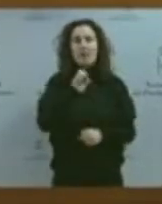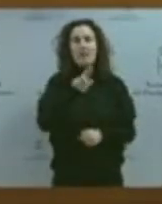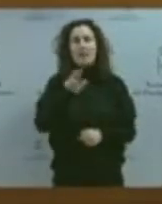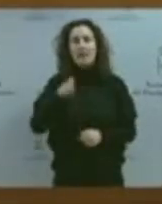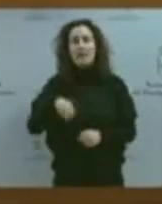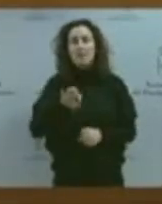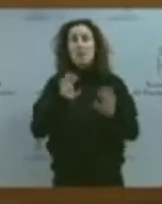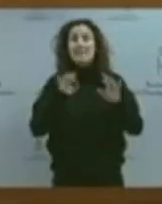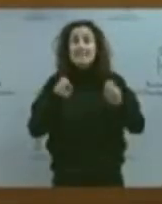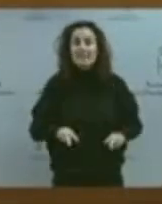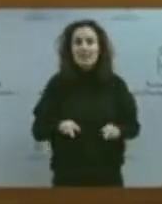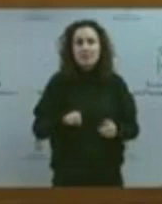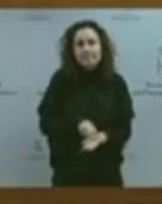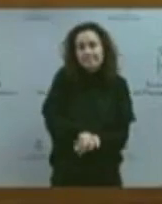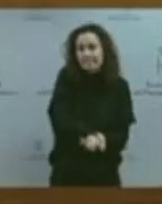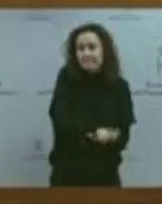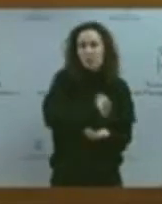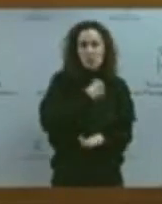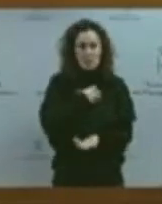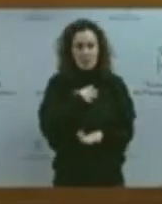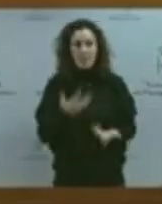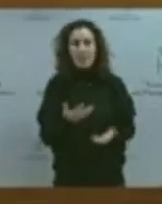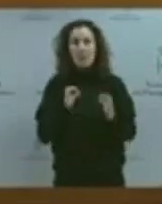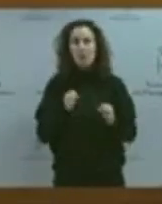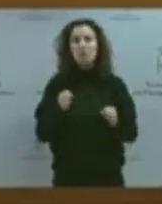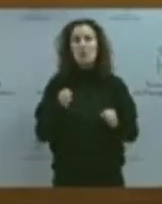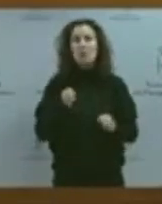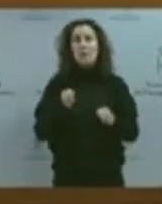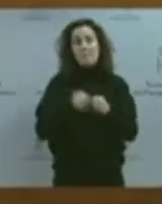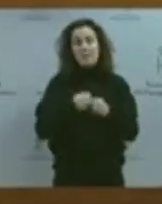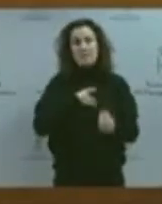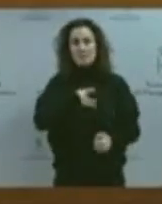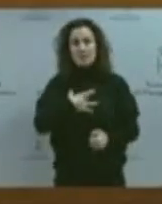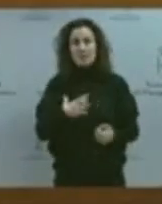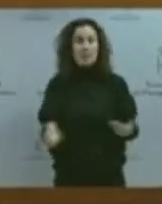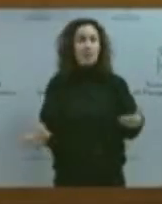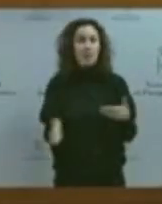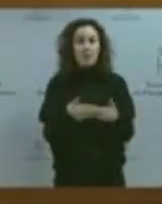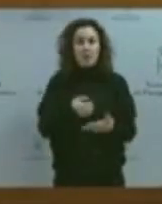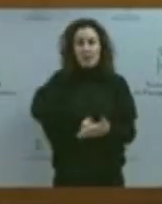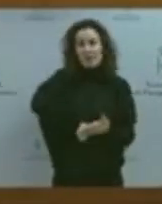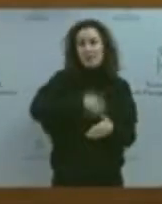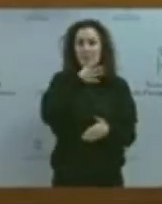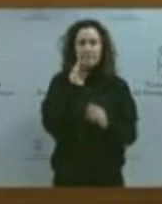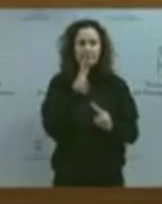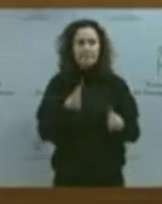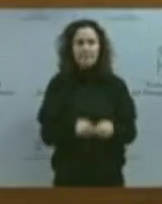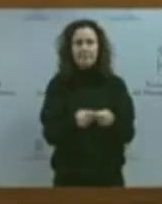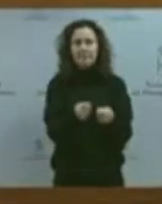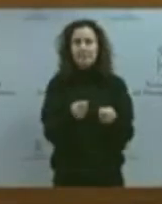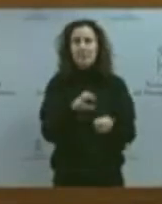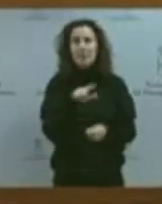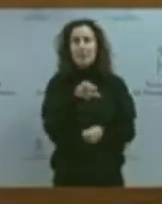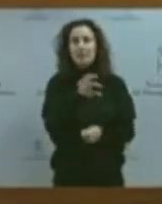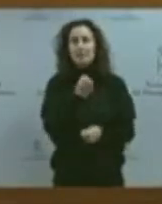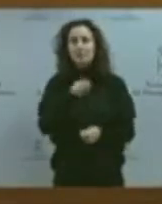Leonor de Piedras Blancas cierra a unos días del inicio del curso por su mal estado. El Celestino Montoto continúa con problemas eléctricos a una